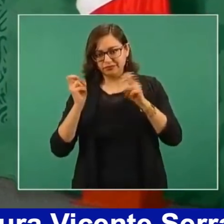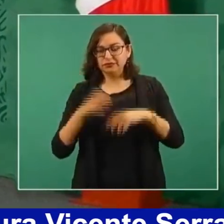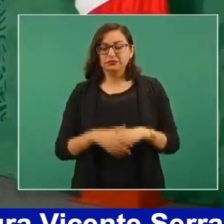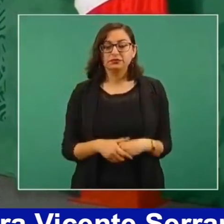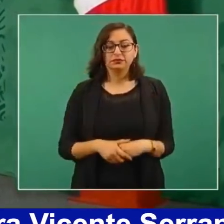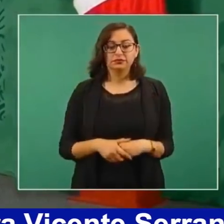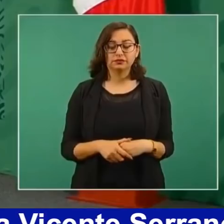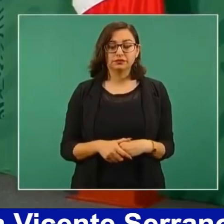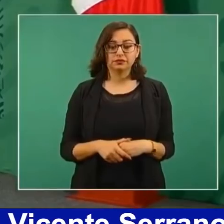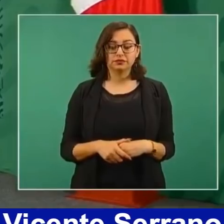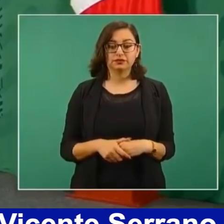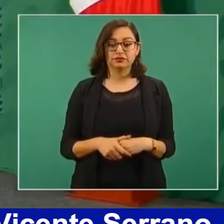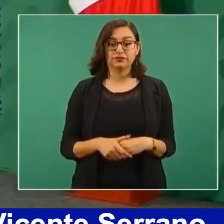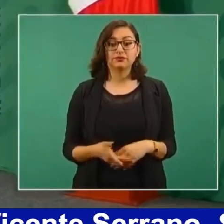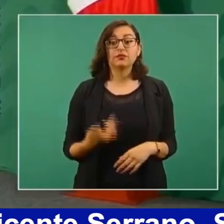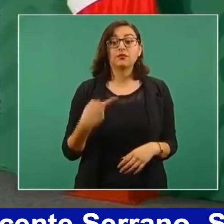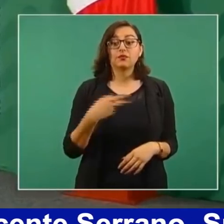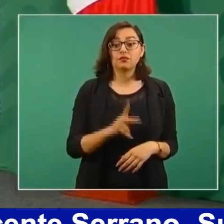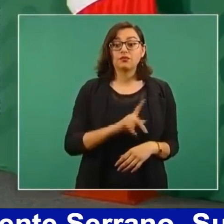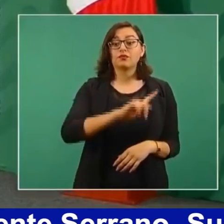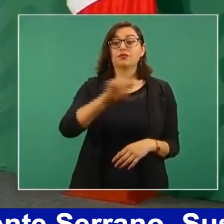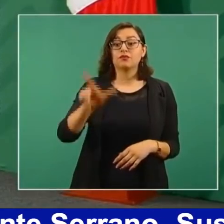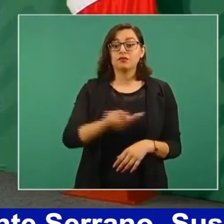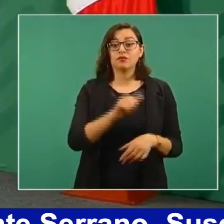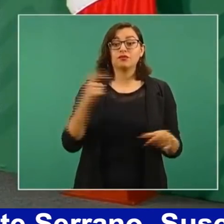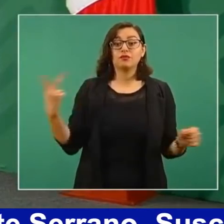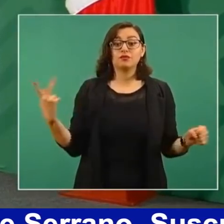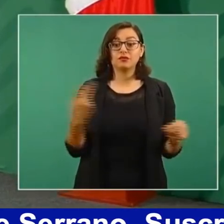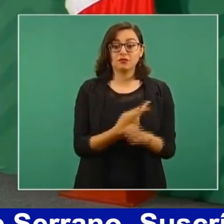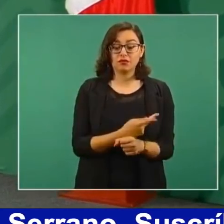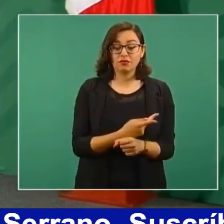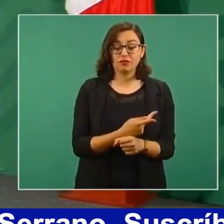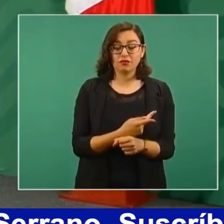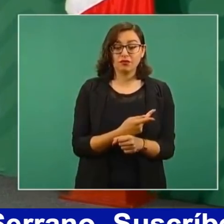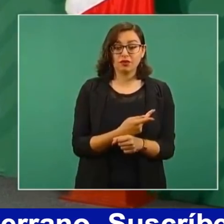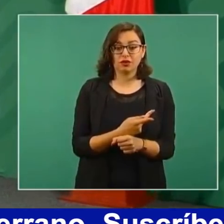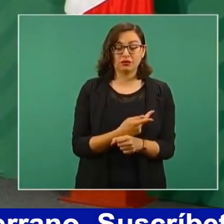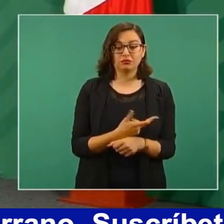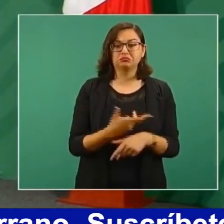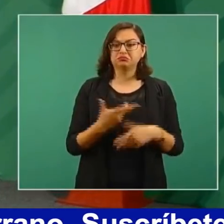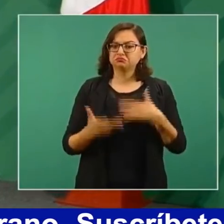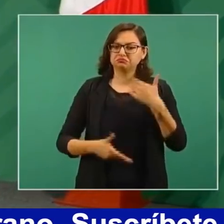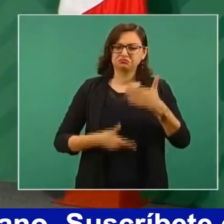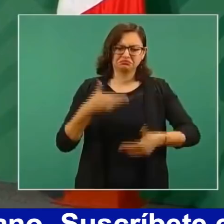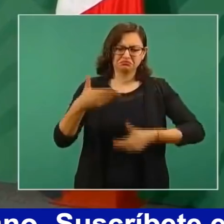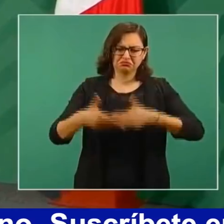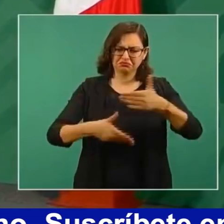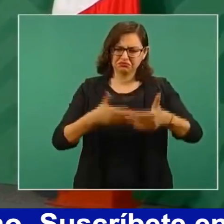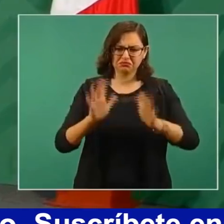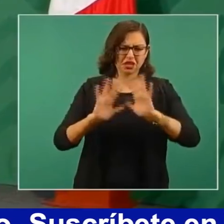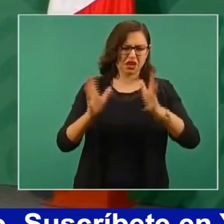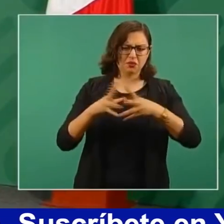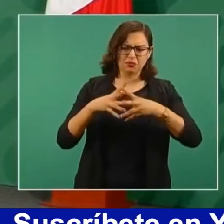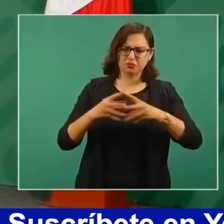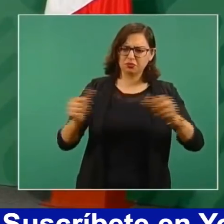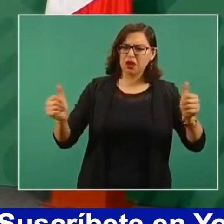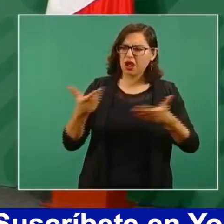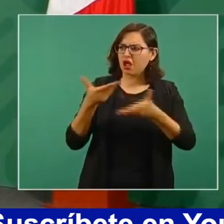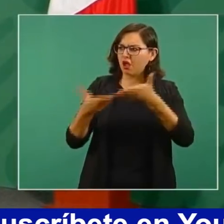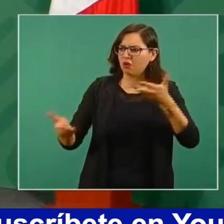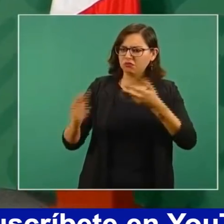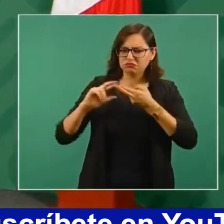luego se ha logrado una extraordinaria relación de